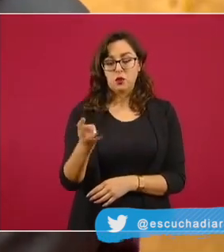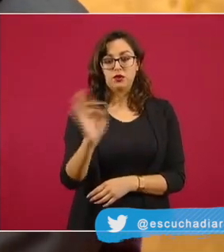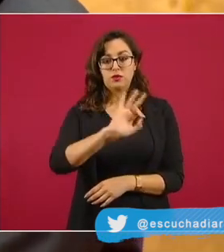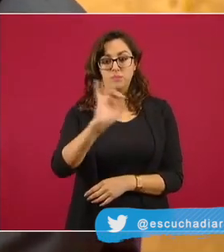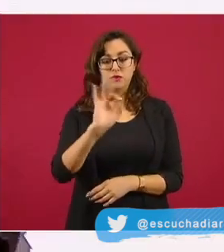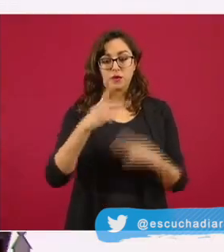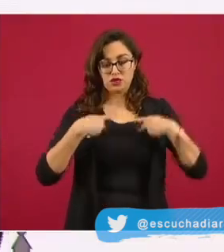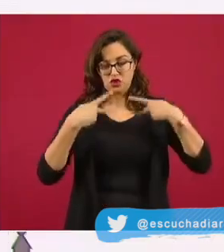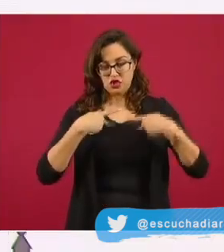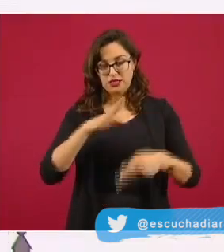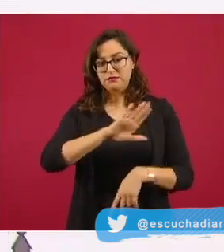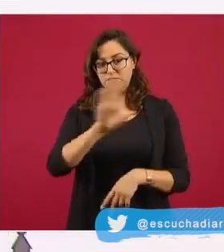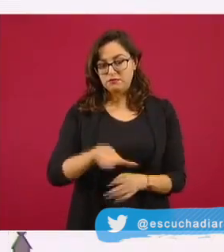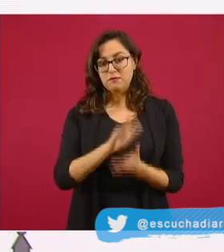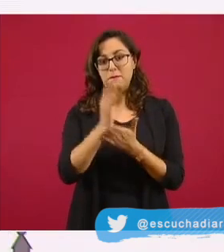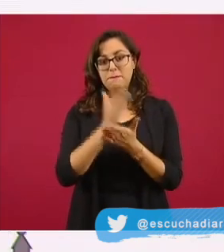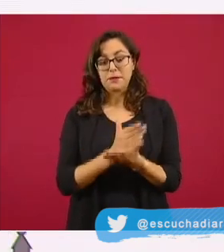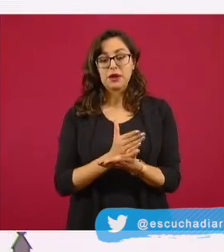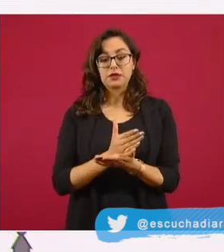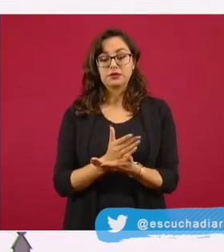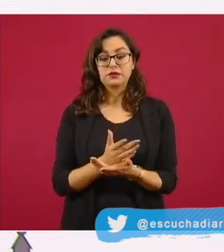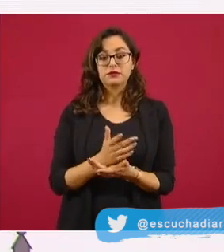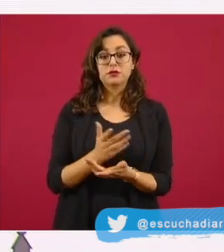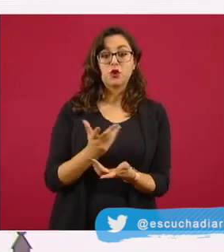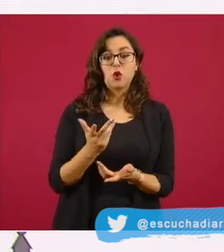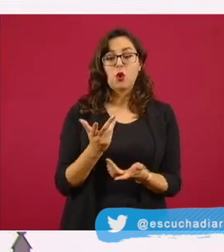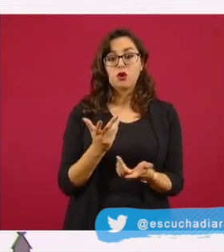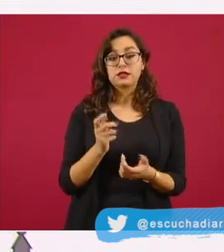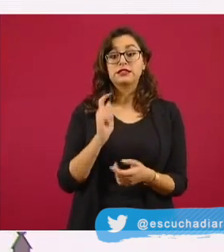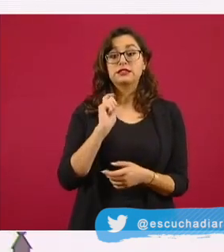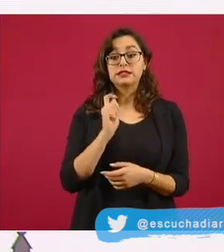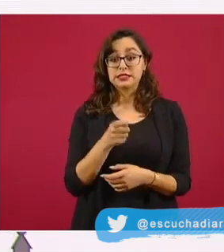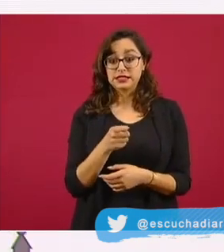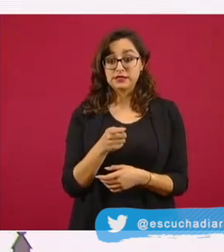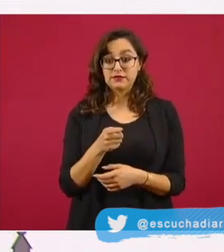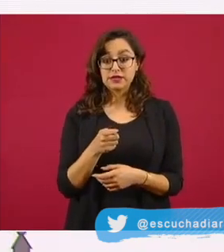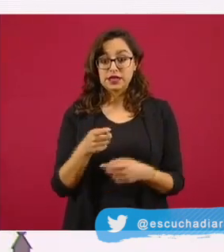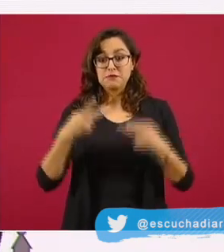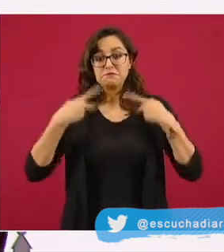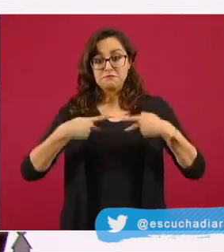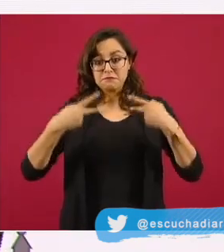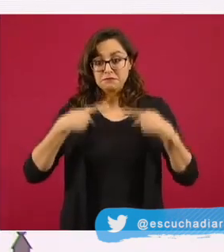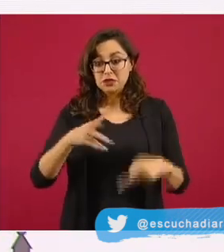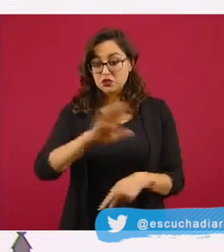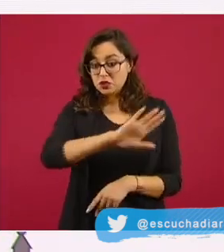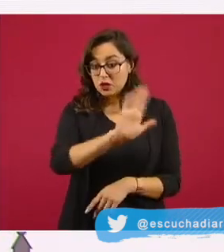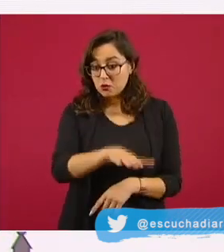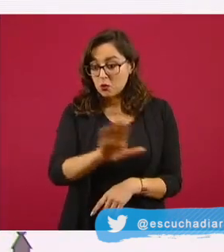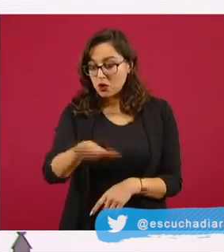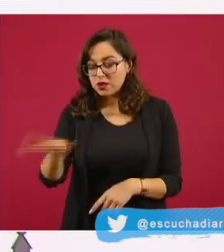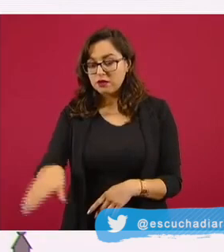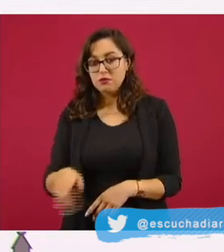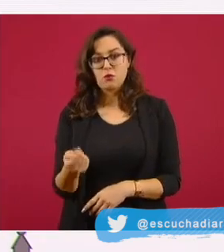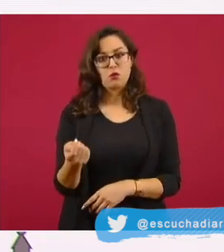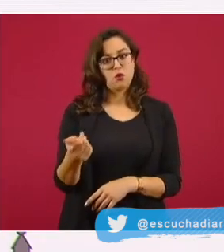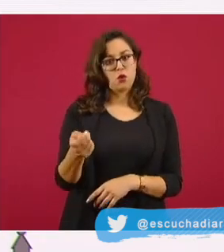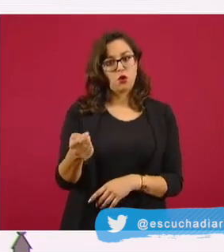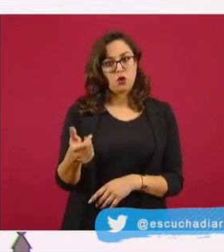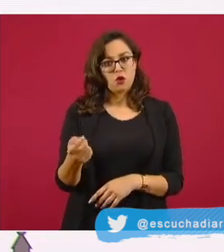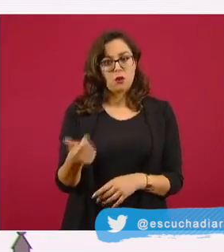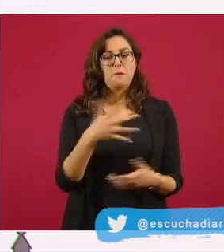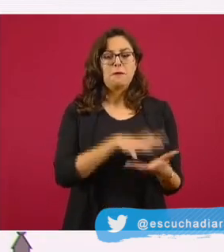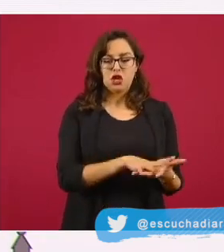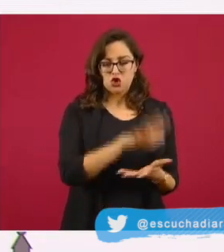En otras palabras, a diferencia de antes, la proporción de muertos es inferior a la de heridos